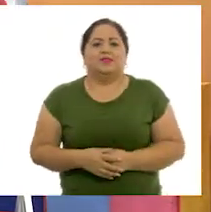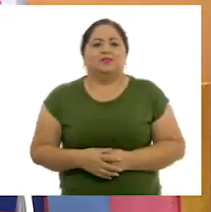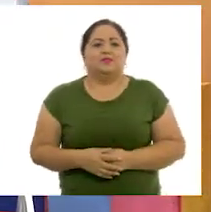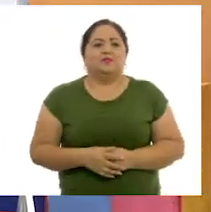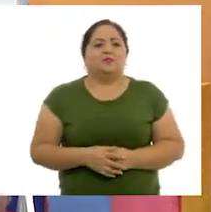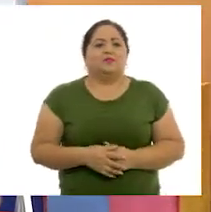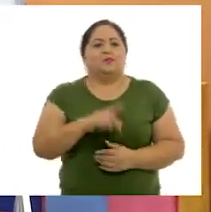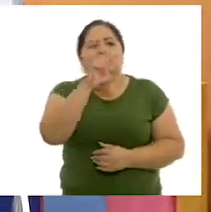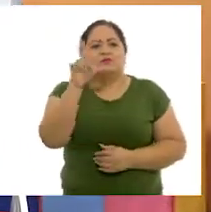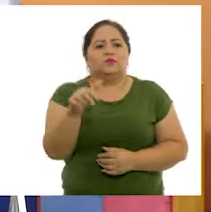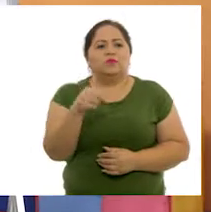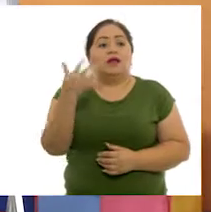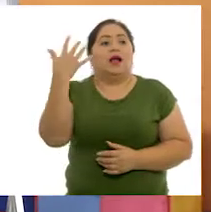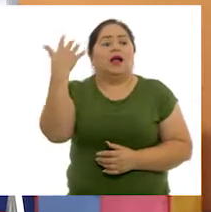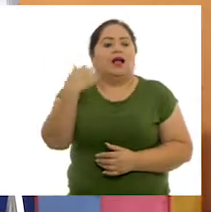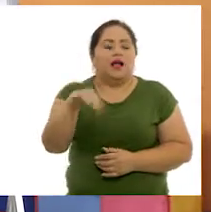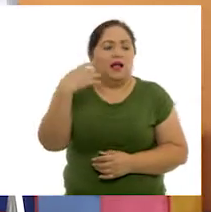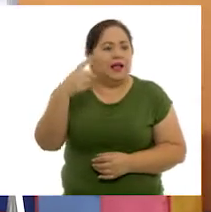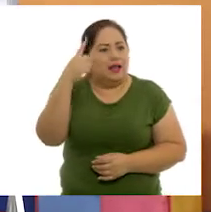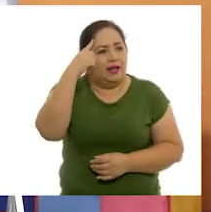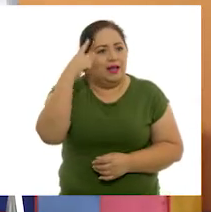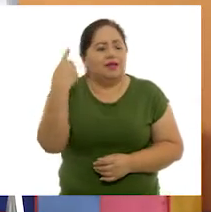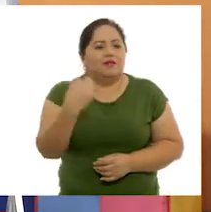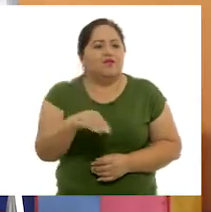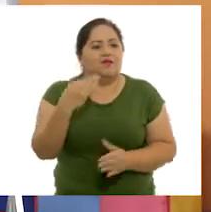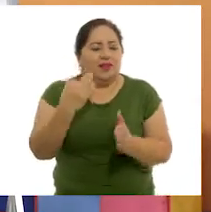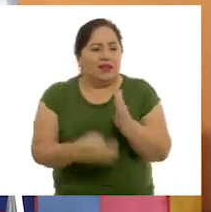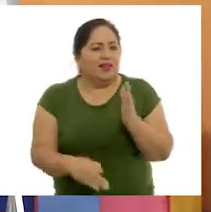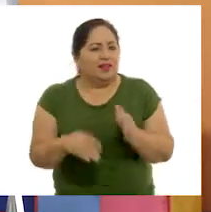Muy bien. Y después recuerda, también le iba a regalar